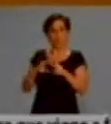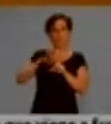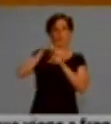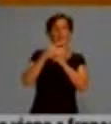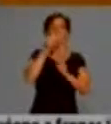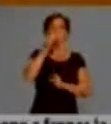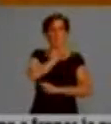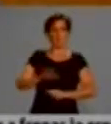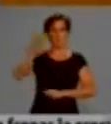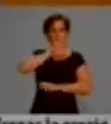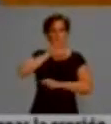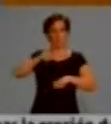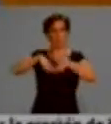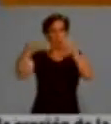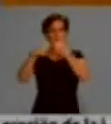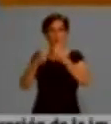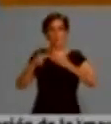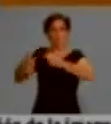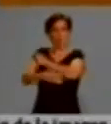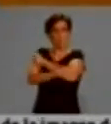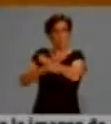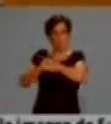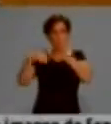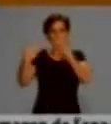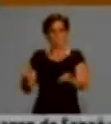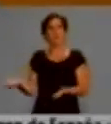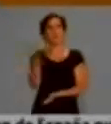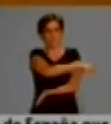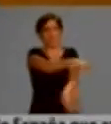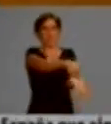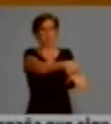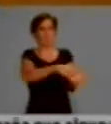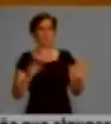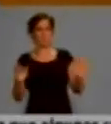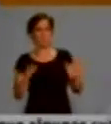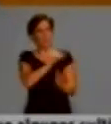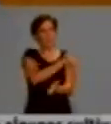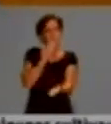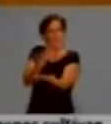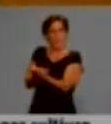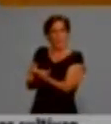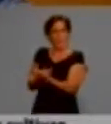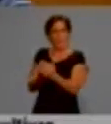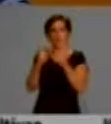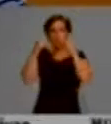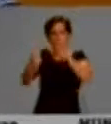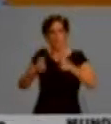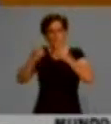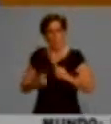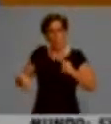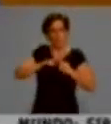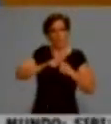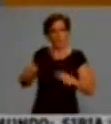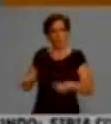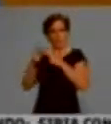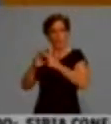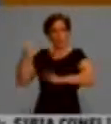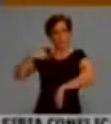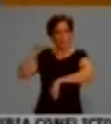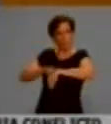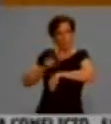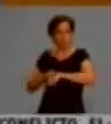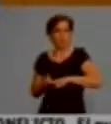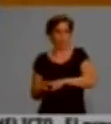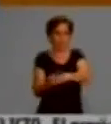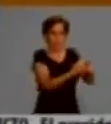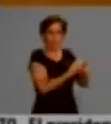bienestar, empobreciendo la ciudadanía. ¿Cómo pueden ustedes exigir sacrificios a la sociedad española mientras se reparten sobresueldos